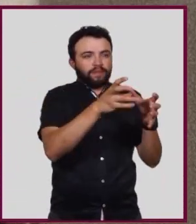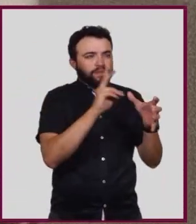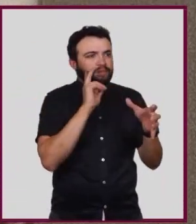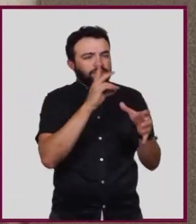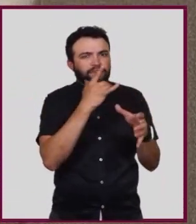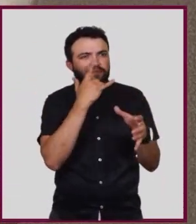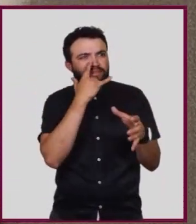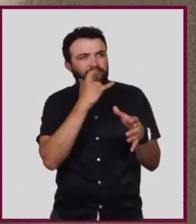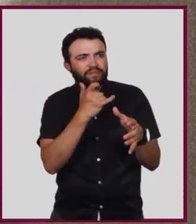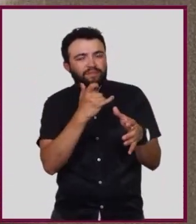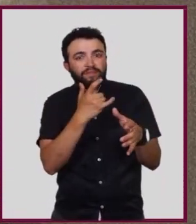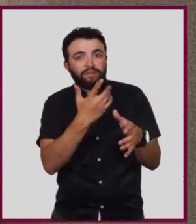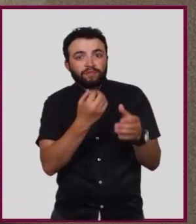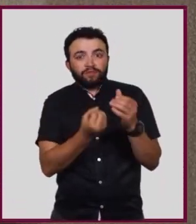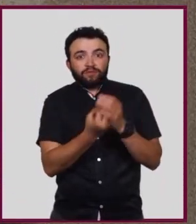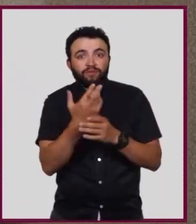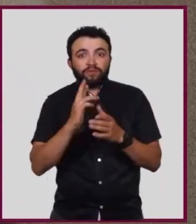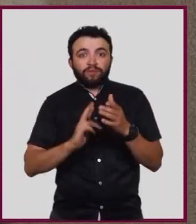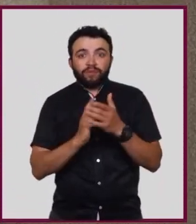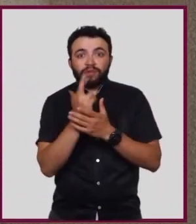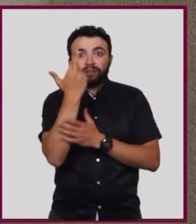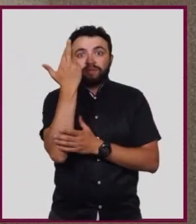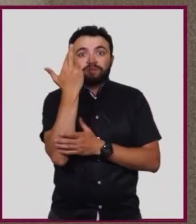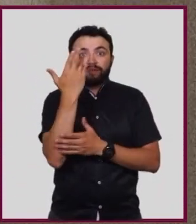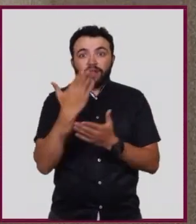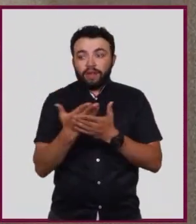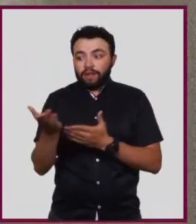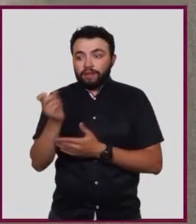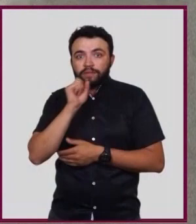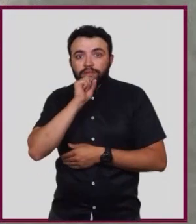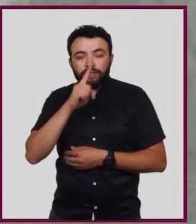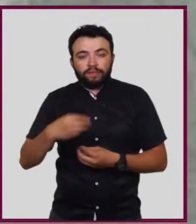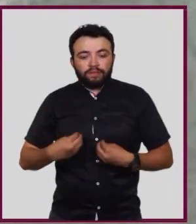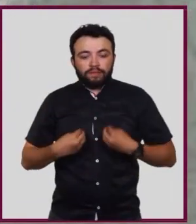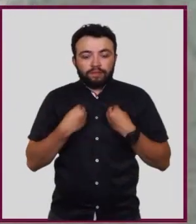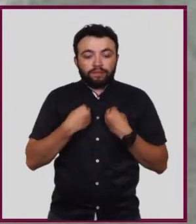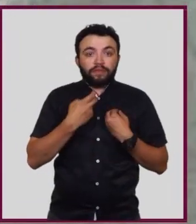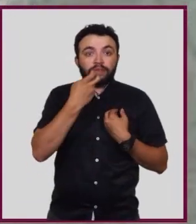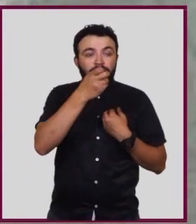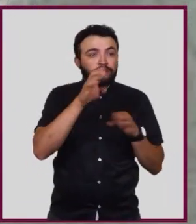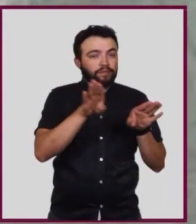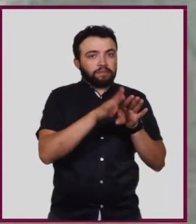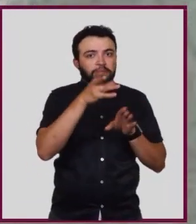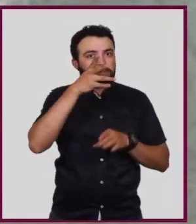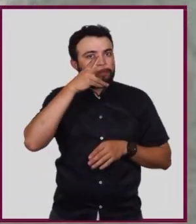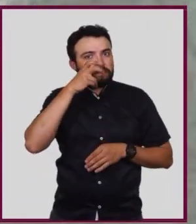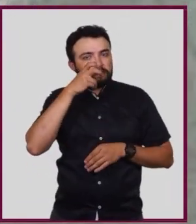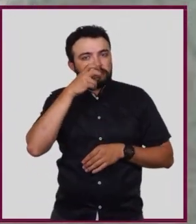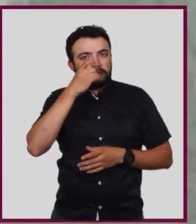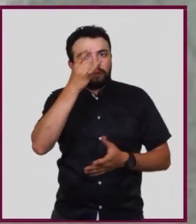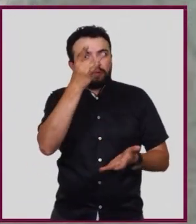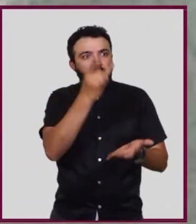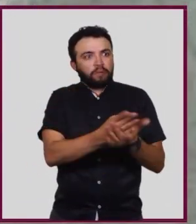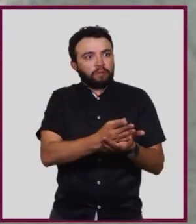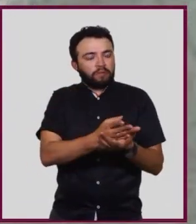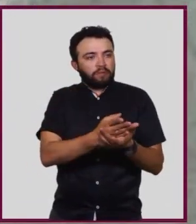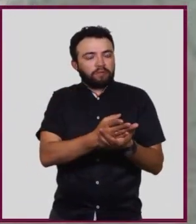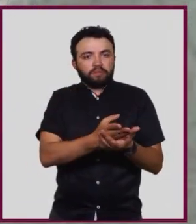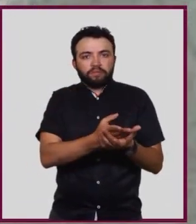hasta hoy estamos viviendo, y por otro lado, una percepción especial, singular del